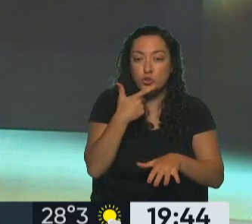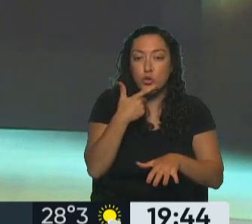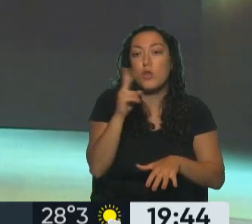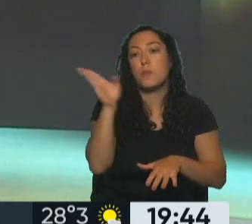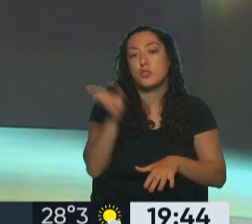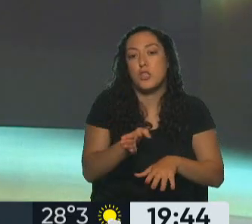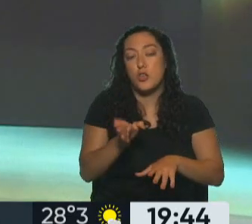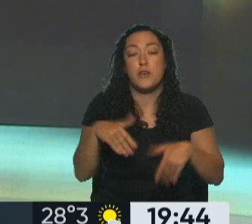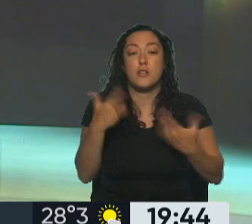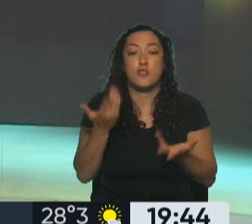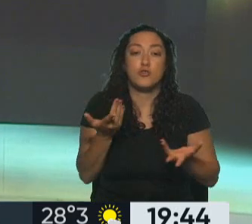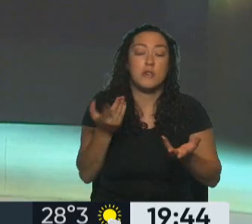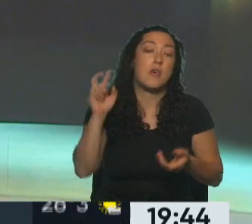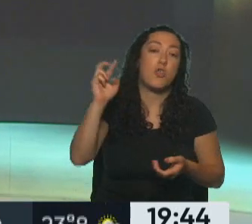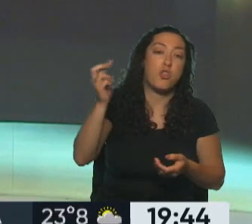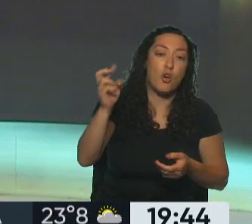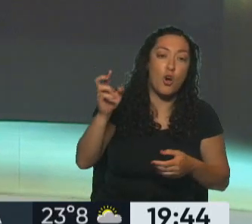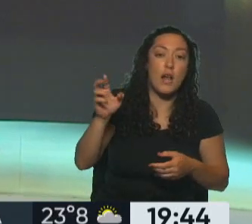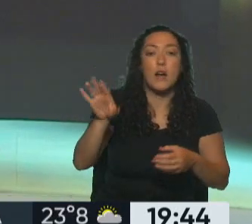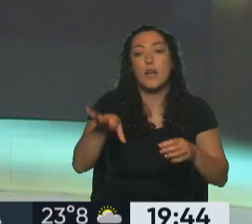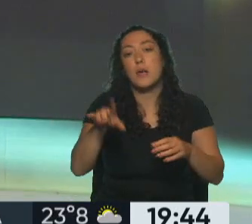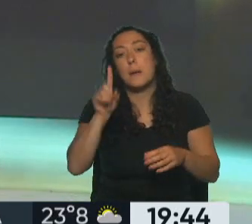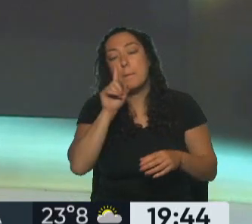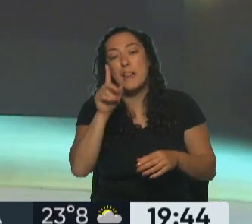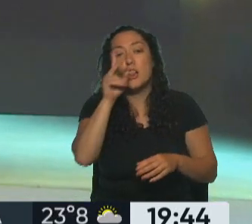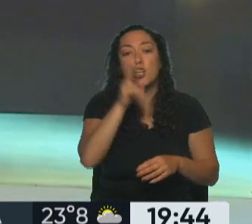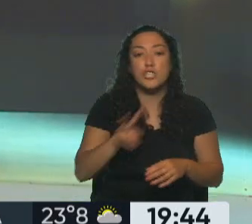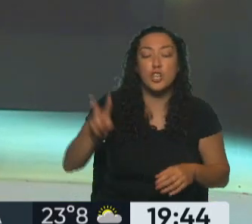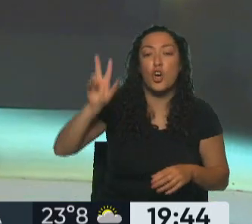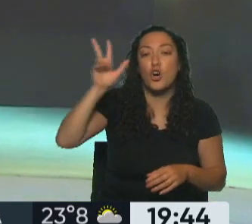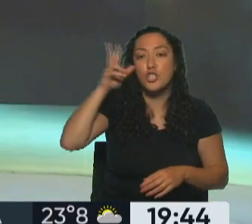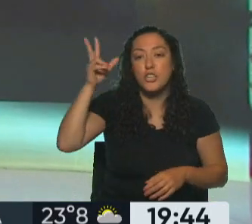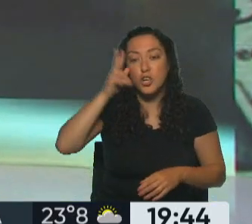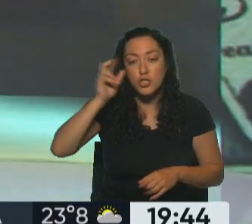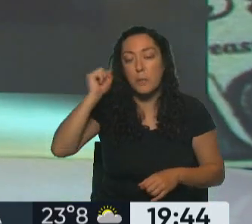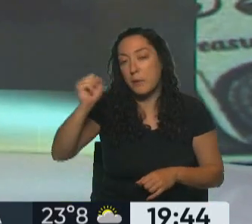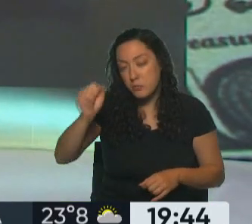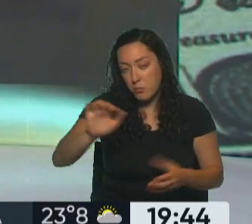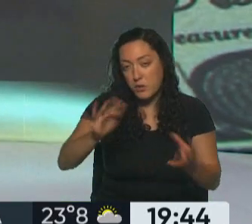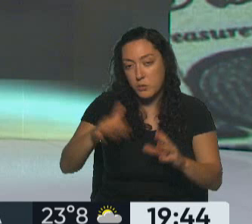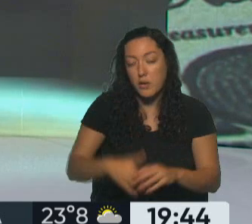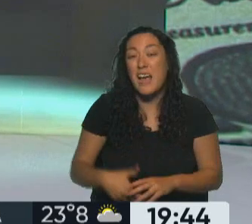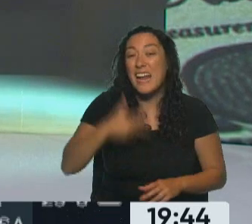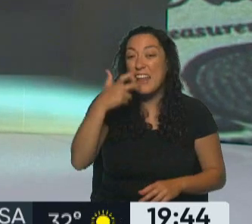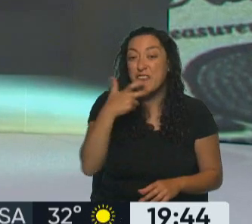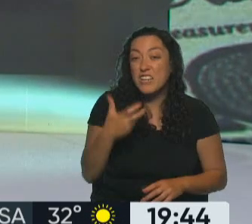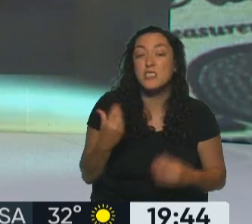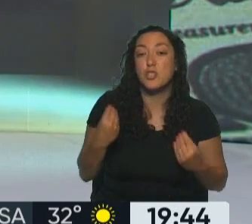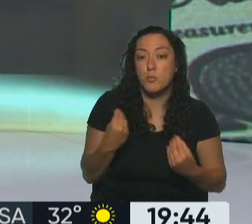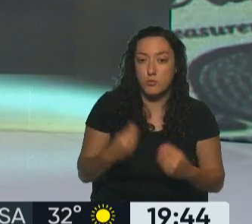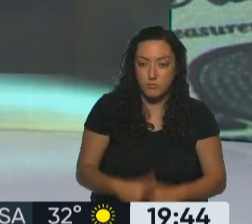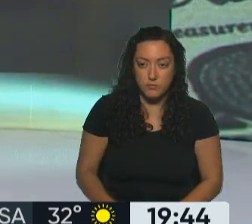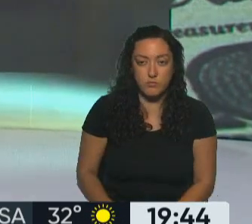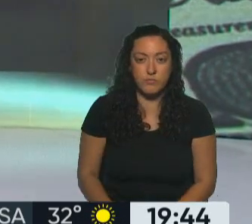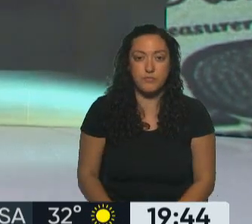el dólar está a 1.288 pesos con este valor de referencia. ¿Cómo queda Netflix? ¿Cómo queda? Hacemos un